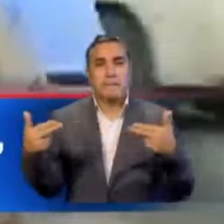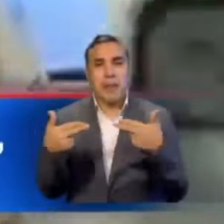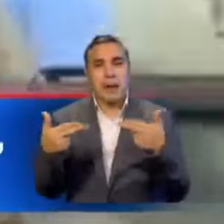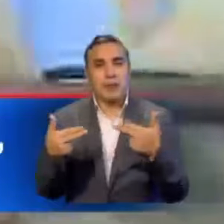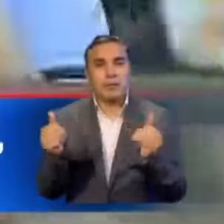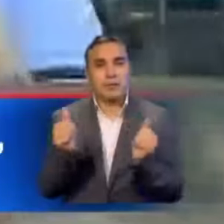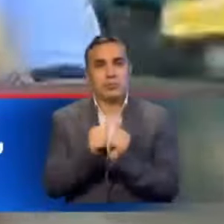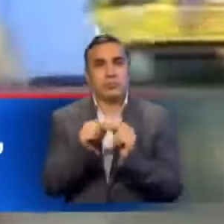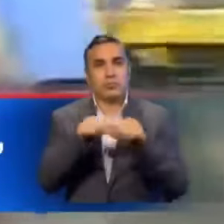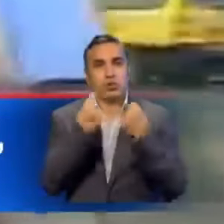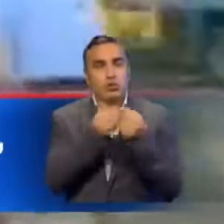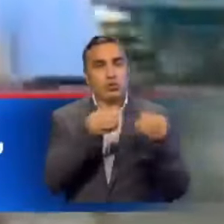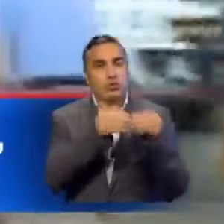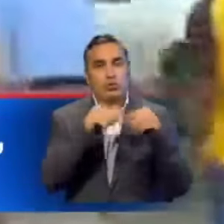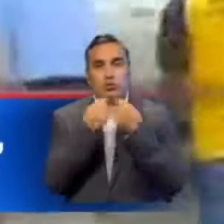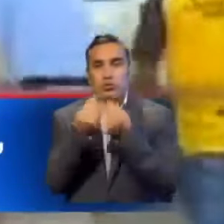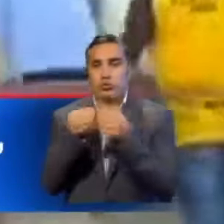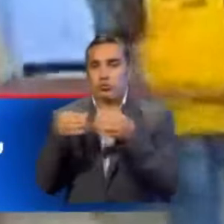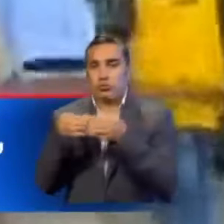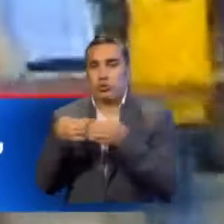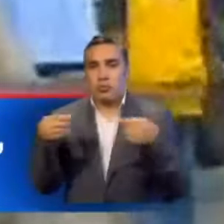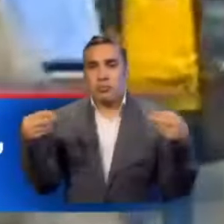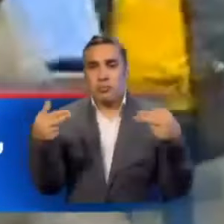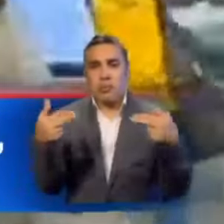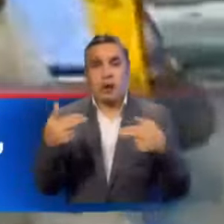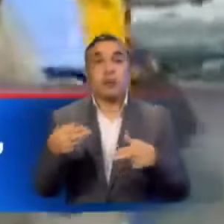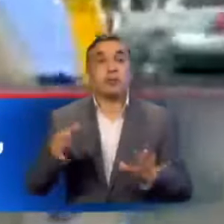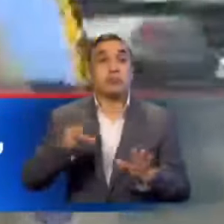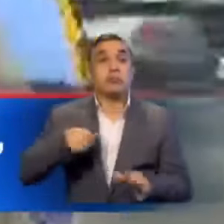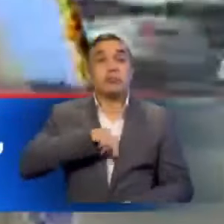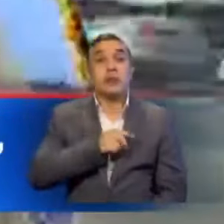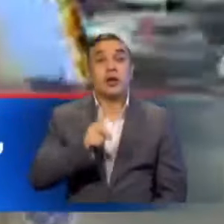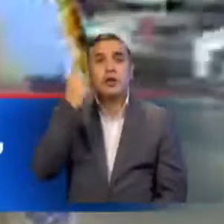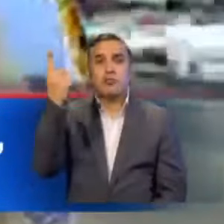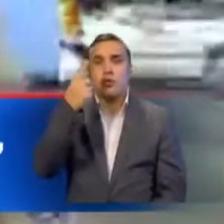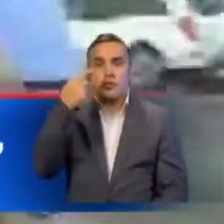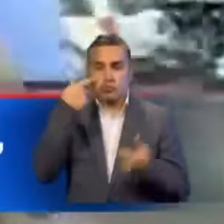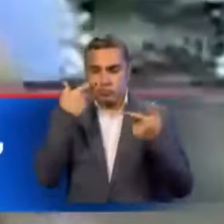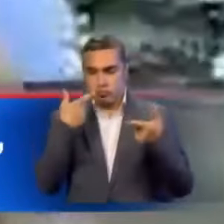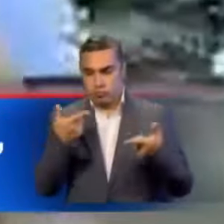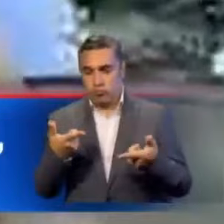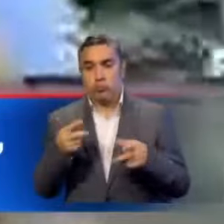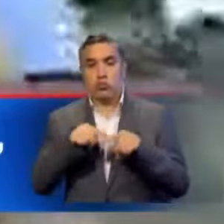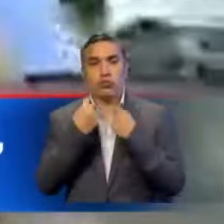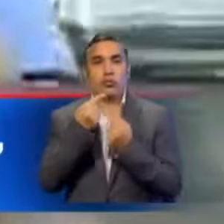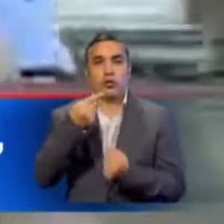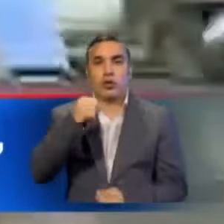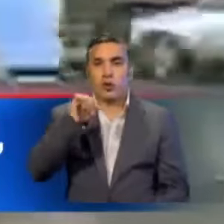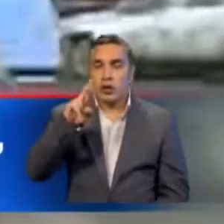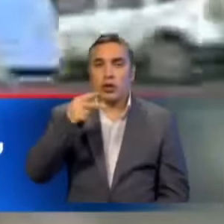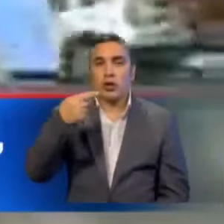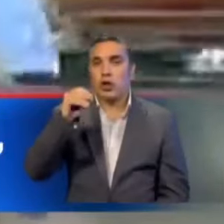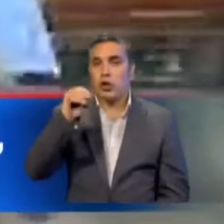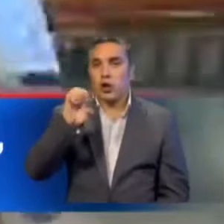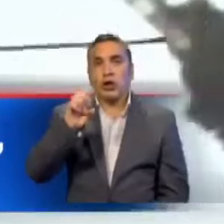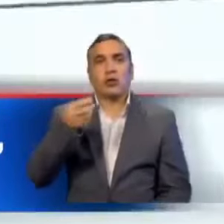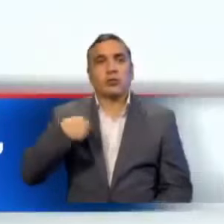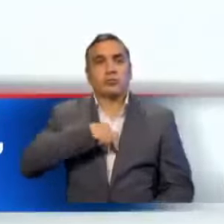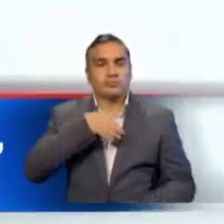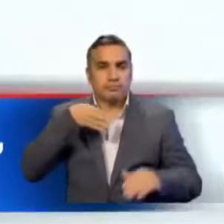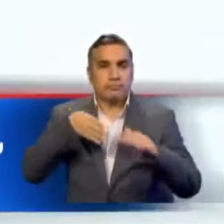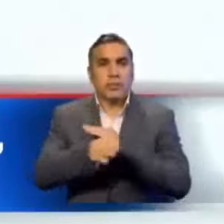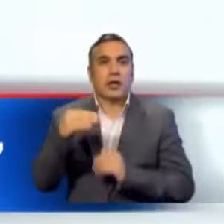varias organizaciones delictivas del interior. Estamos con aeropolicial, ya estamos con grupos tácticos del GIR, el GOE, la UMO, ya estamos para intervenir